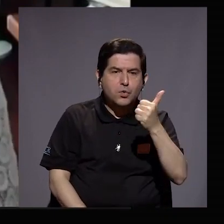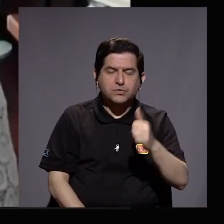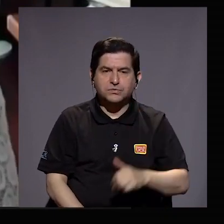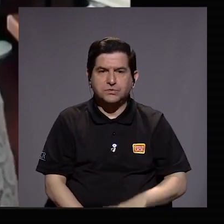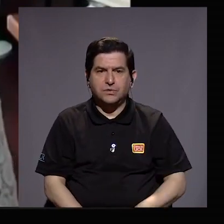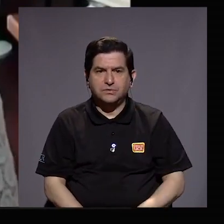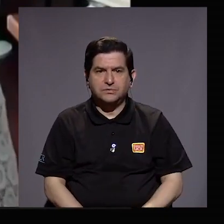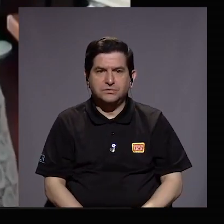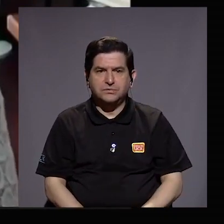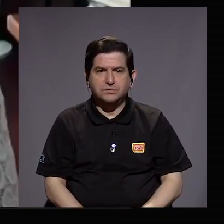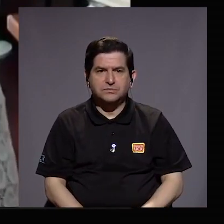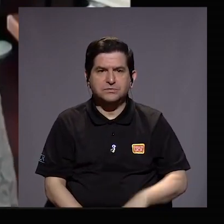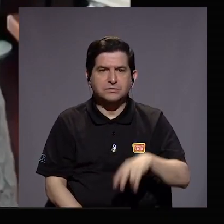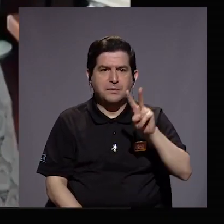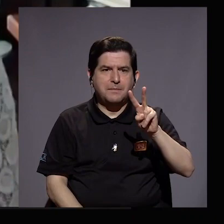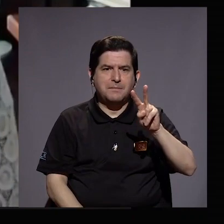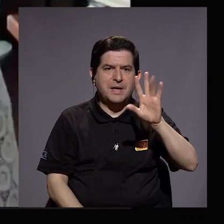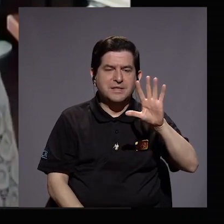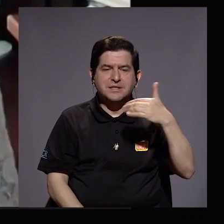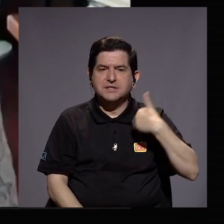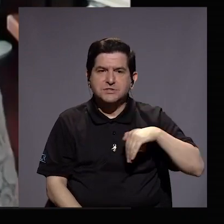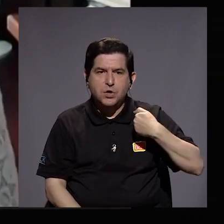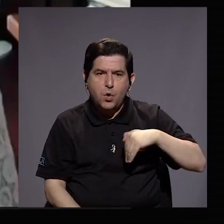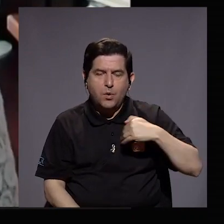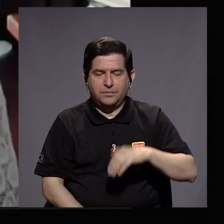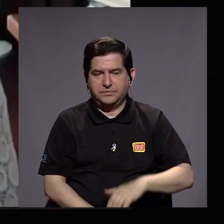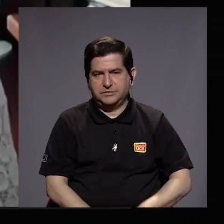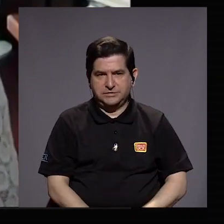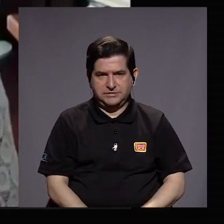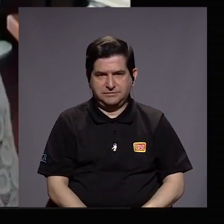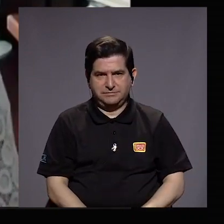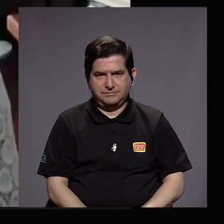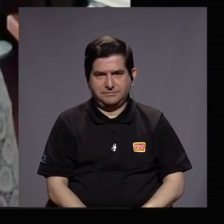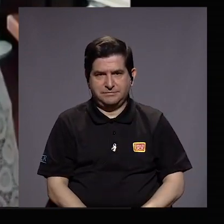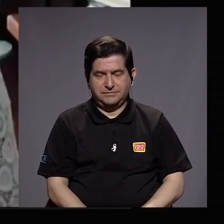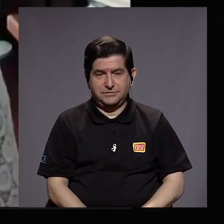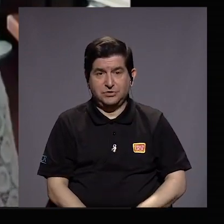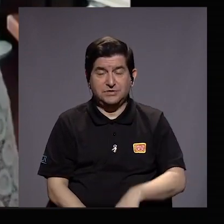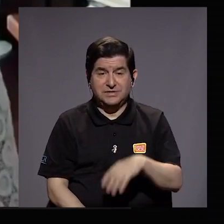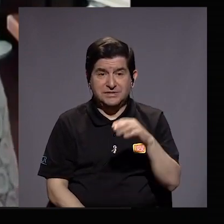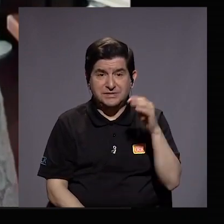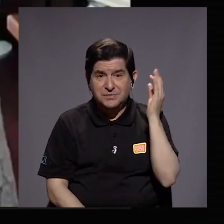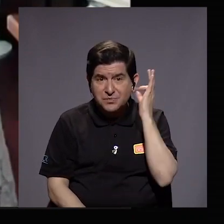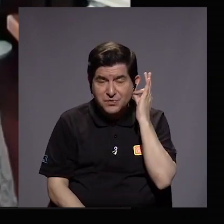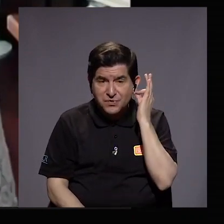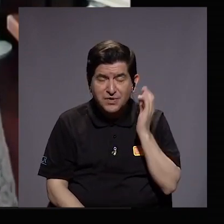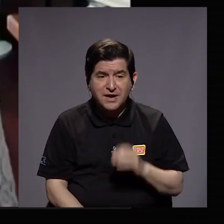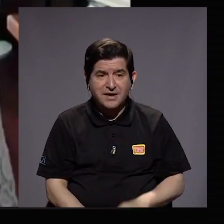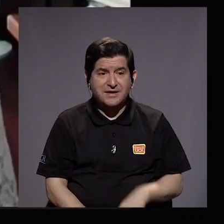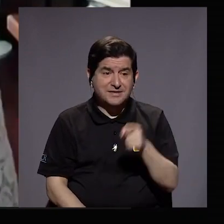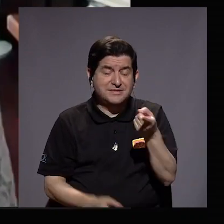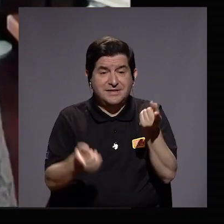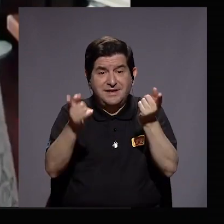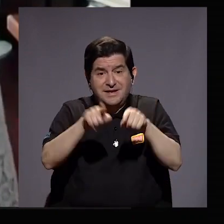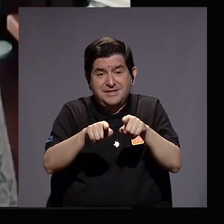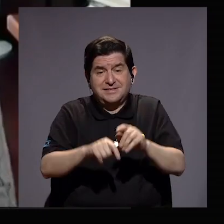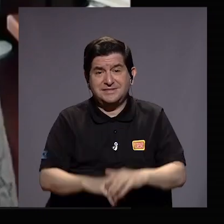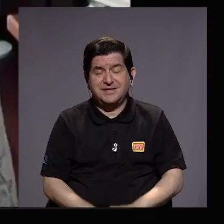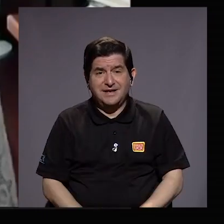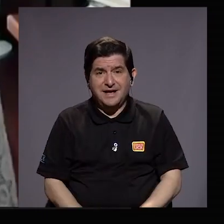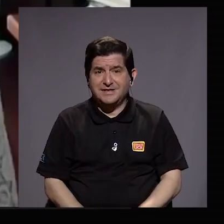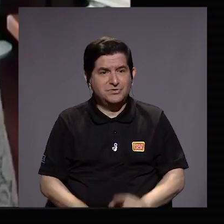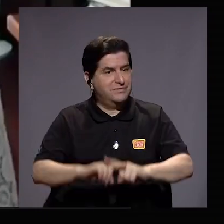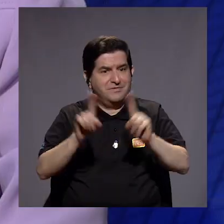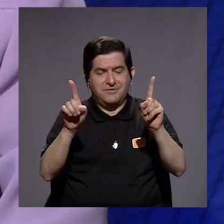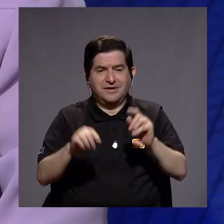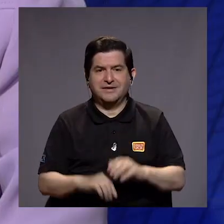resto eran como 25 muchachos. De manera que la mayoría eran varones, lo que no sucede